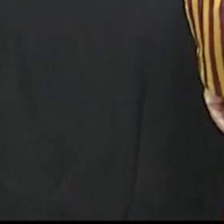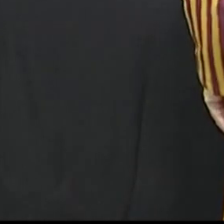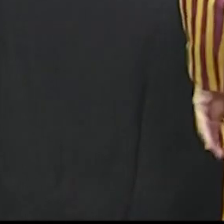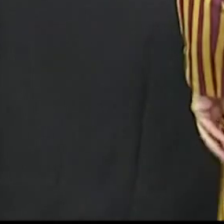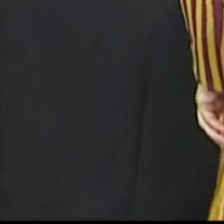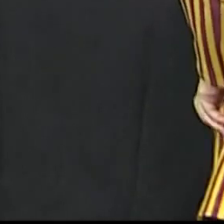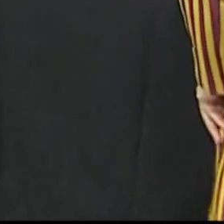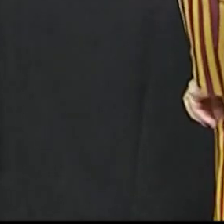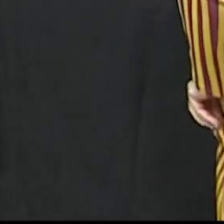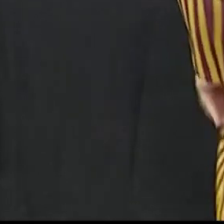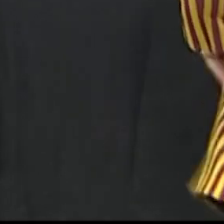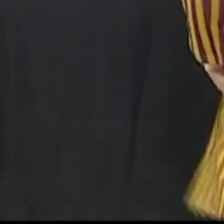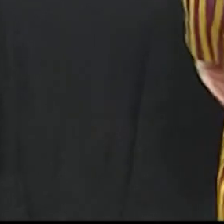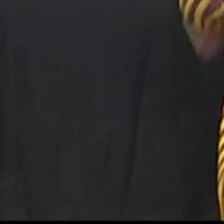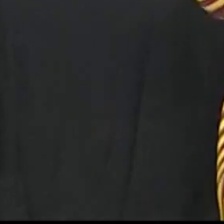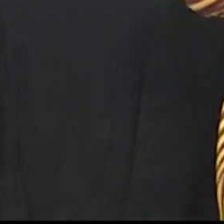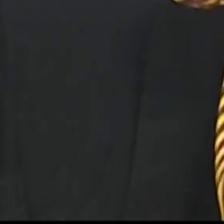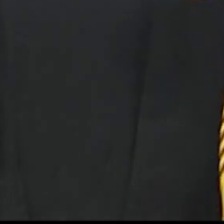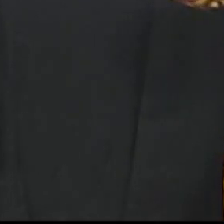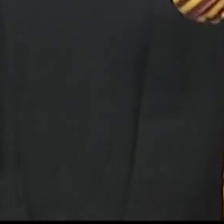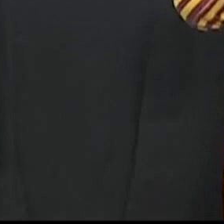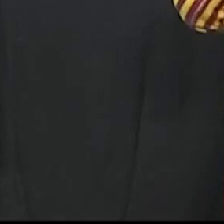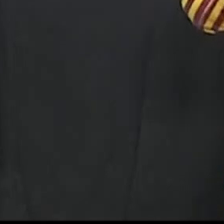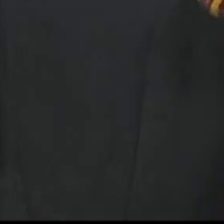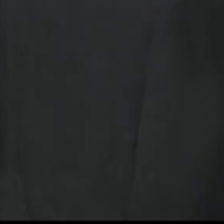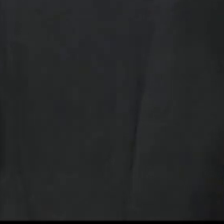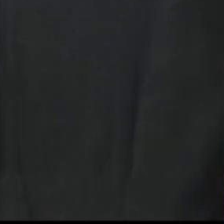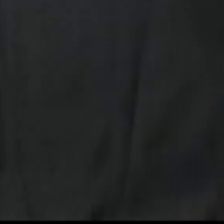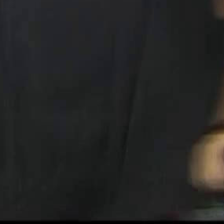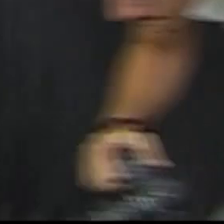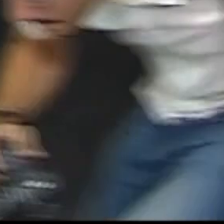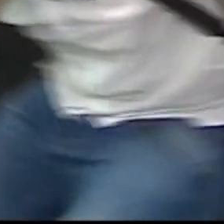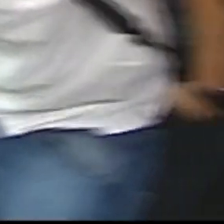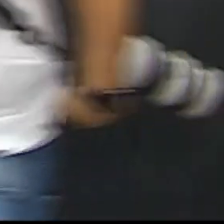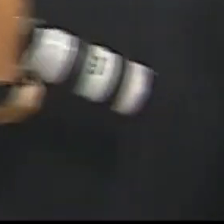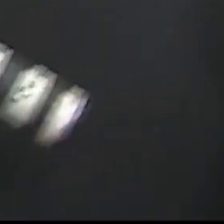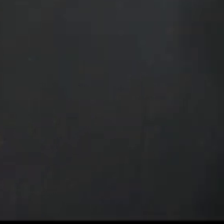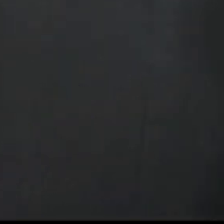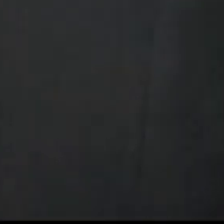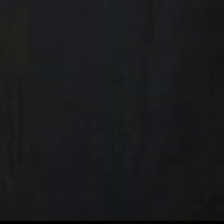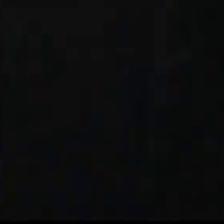bioquímica, Facultad de Ciencias Exactas, Químicas y Naturales, desde la Universidad Nacional de Misiones.